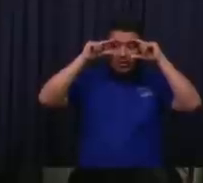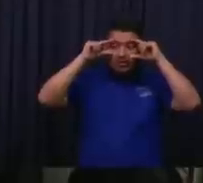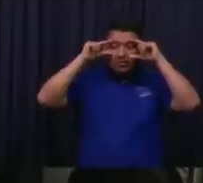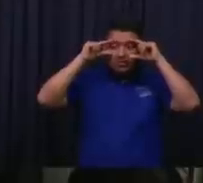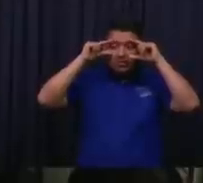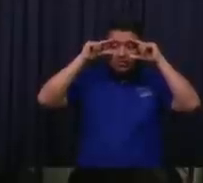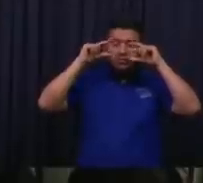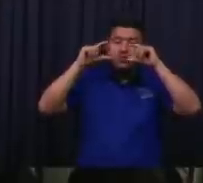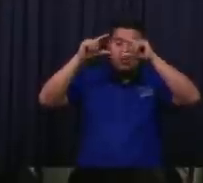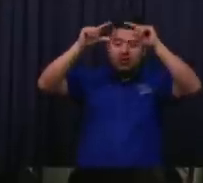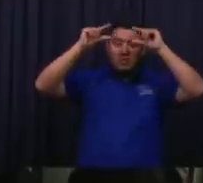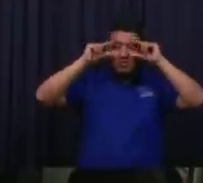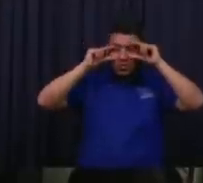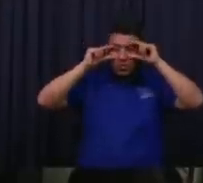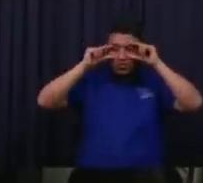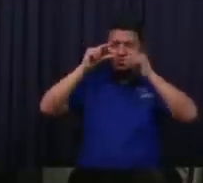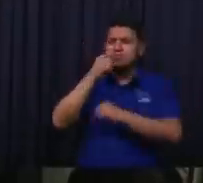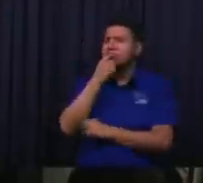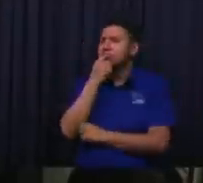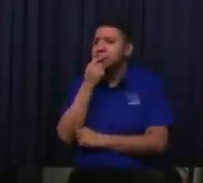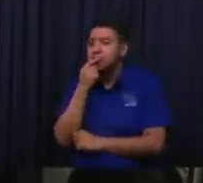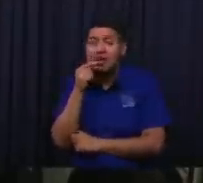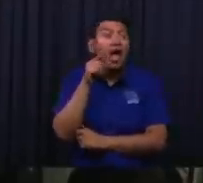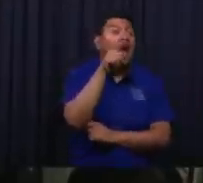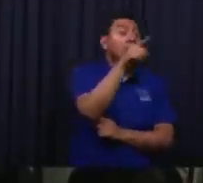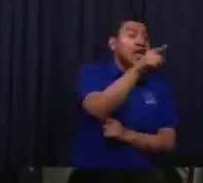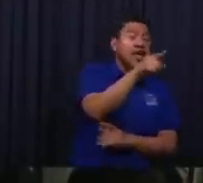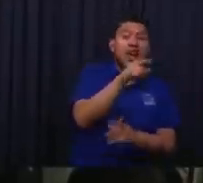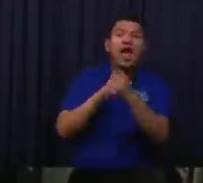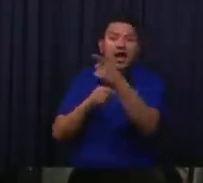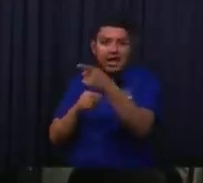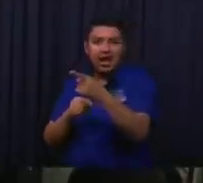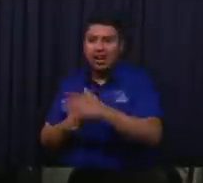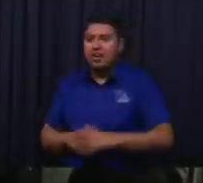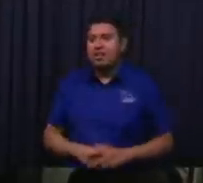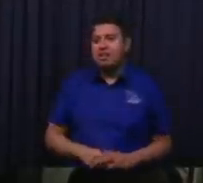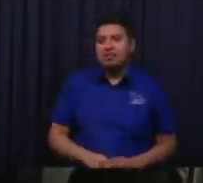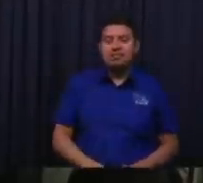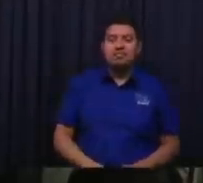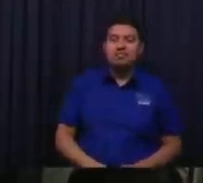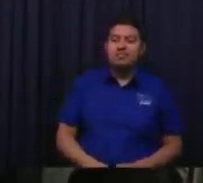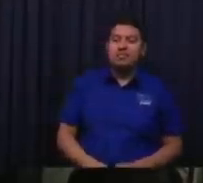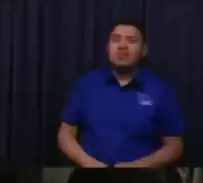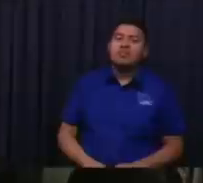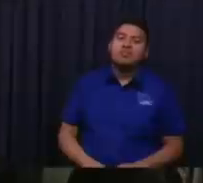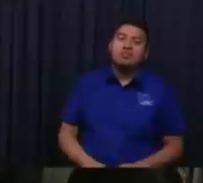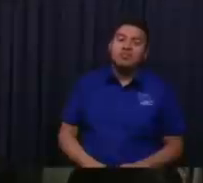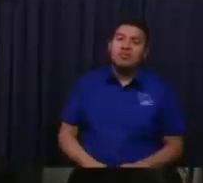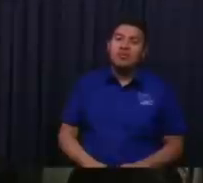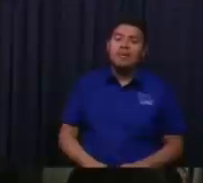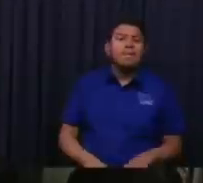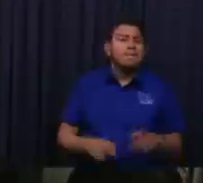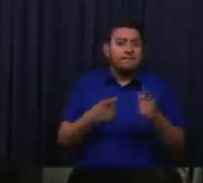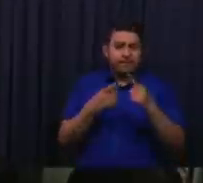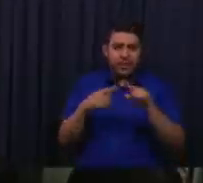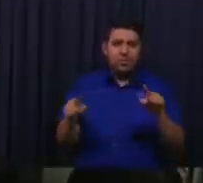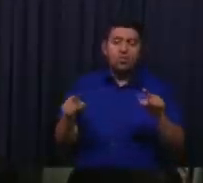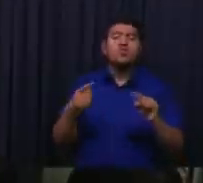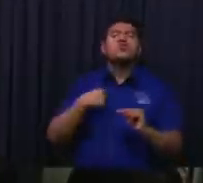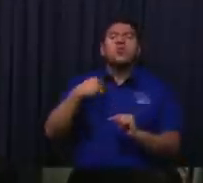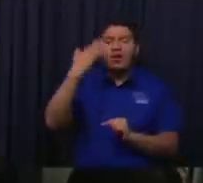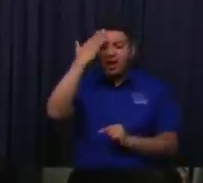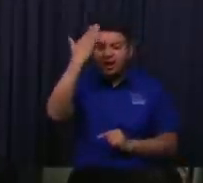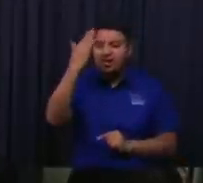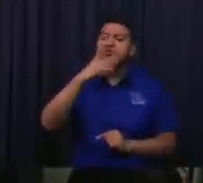Entonces, ¿para qué se los quita? Tantos años sin usar lentes, uno se acostumbra, ¿va? Pero la vida es